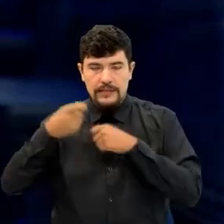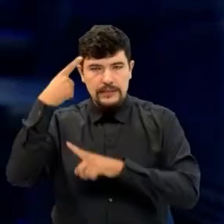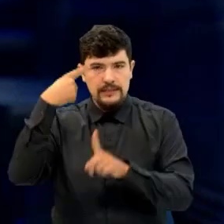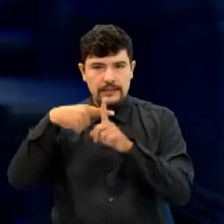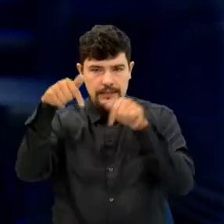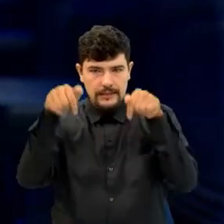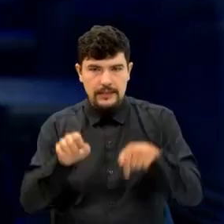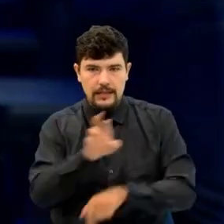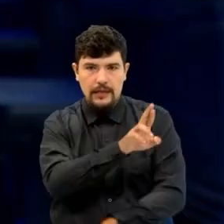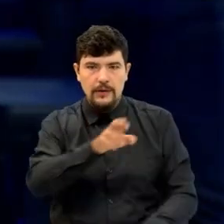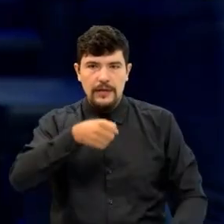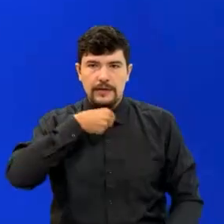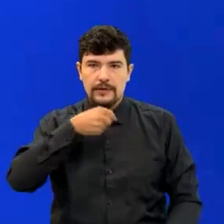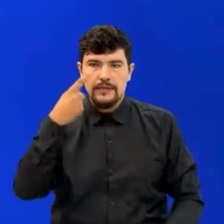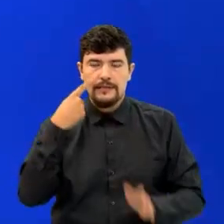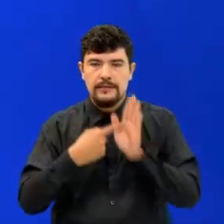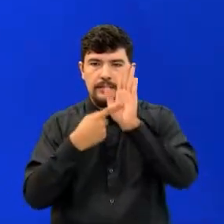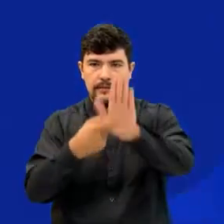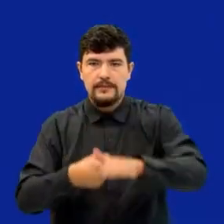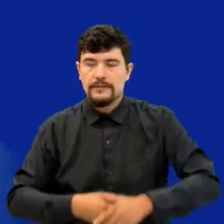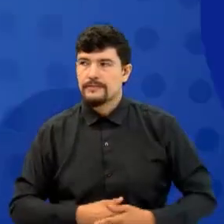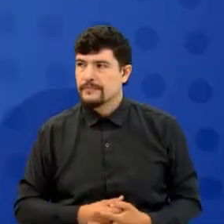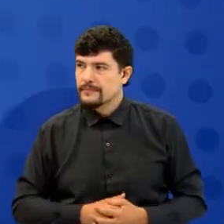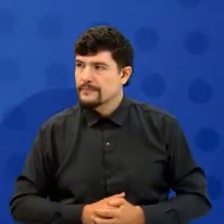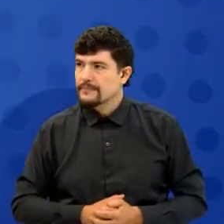Oriente Noticias.